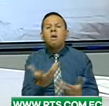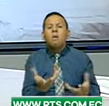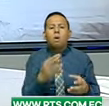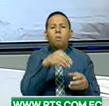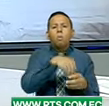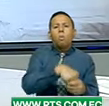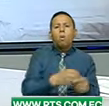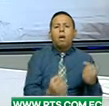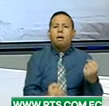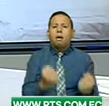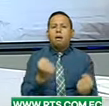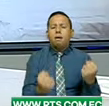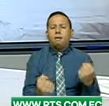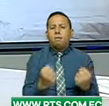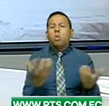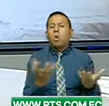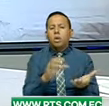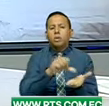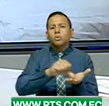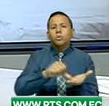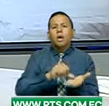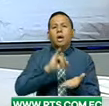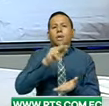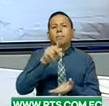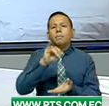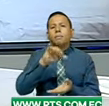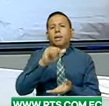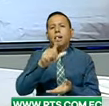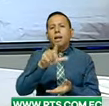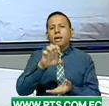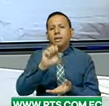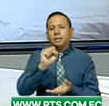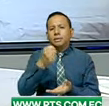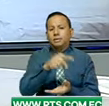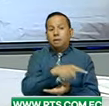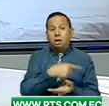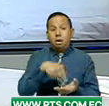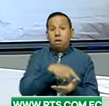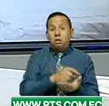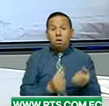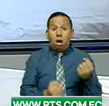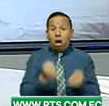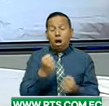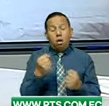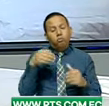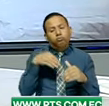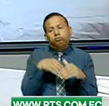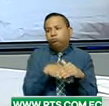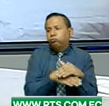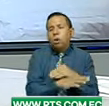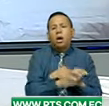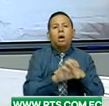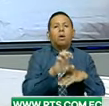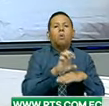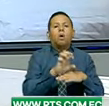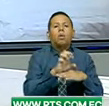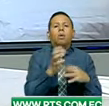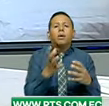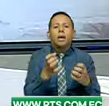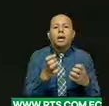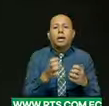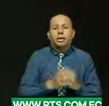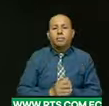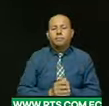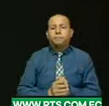ciudad de Ipiales. Según las investigaciones, la droga iba a ser introducida al Ecuador a través de pasos informales. El conductor fue detenido.